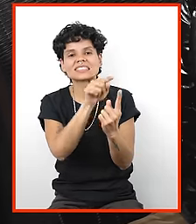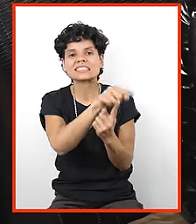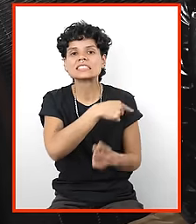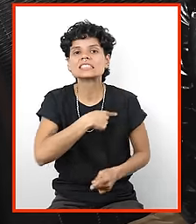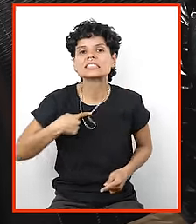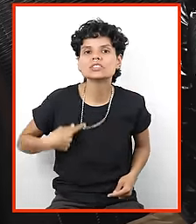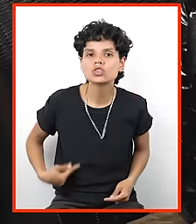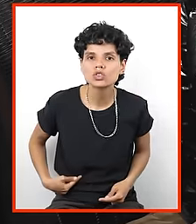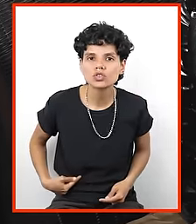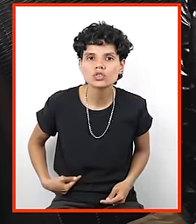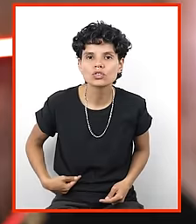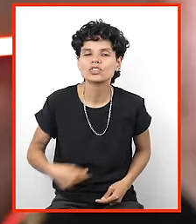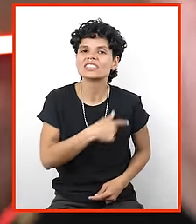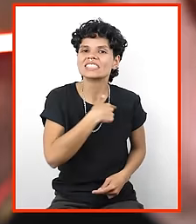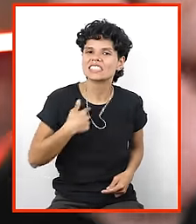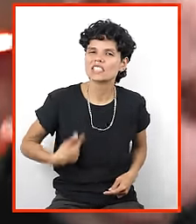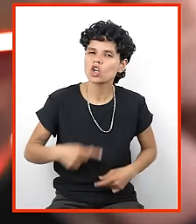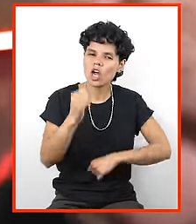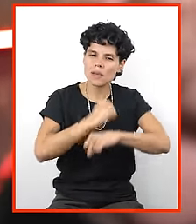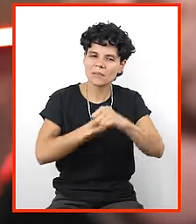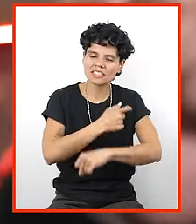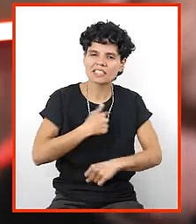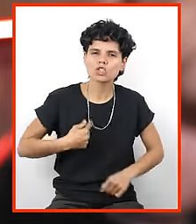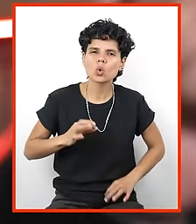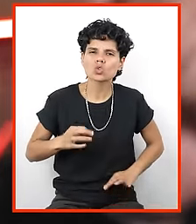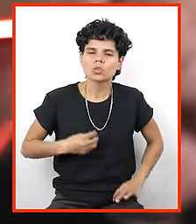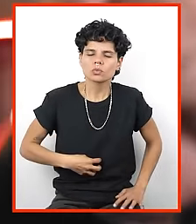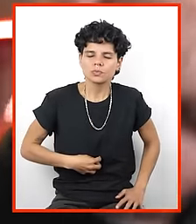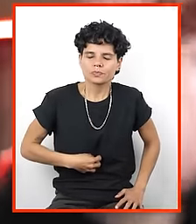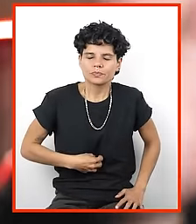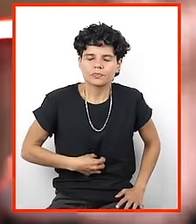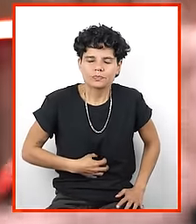chinos, eran de una empresa china. ¿Pero y, ahí? Oh, tenía un dolor de guata